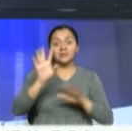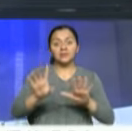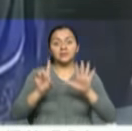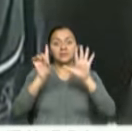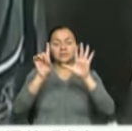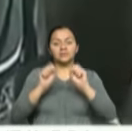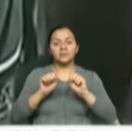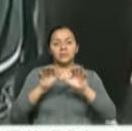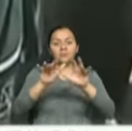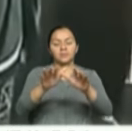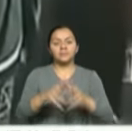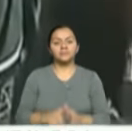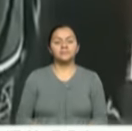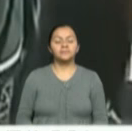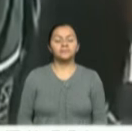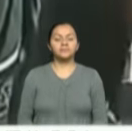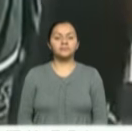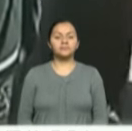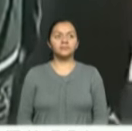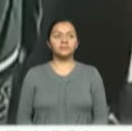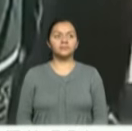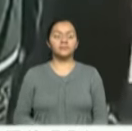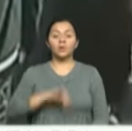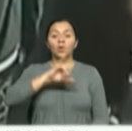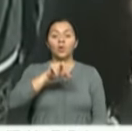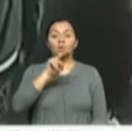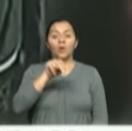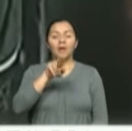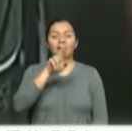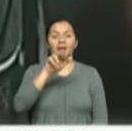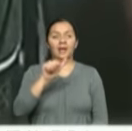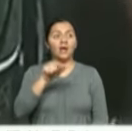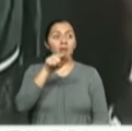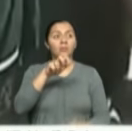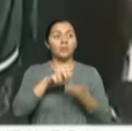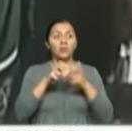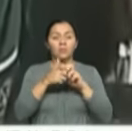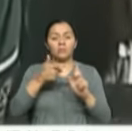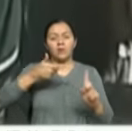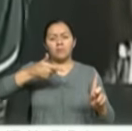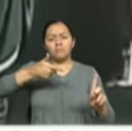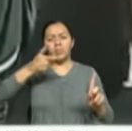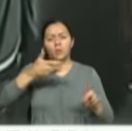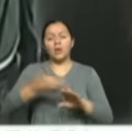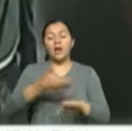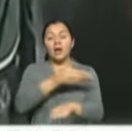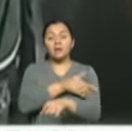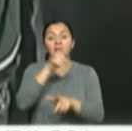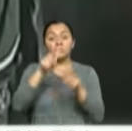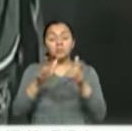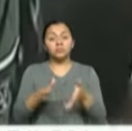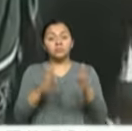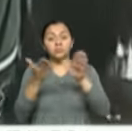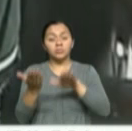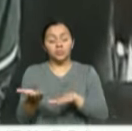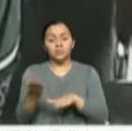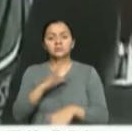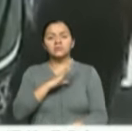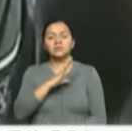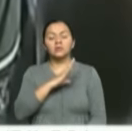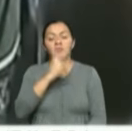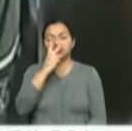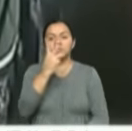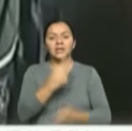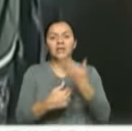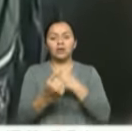septiembre. R.A. es uno de los supuestos autores del crimen que cobró la vida de José Changoluisa Sánchez y